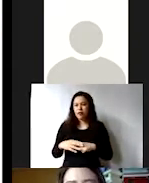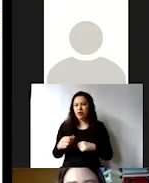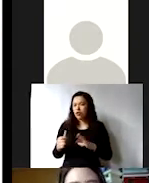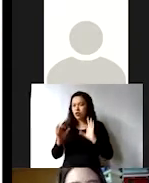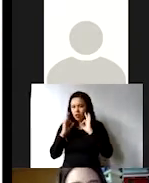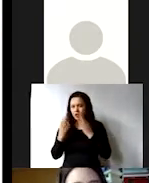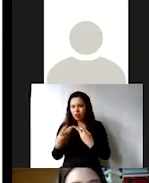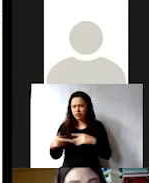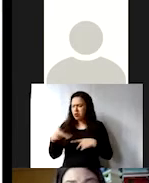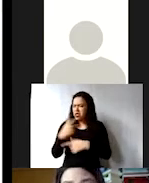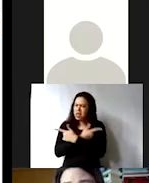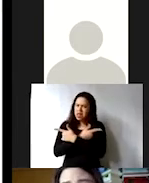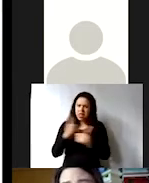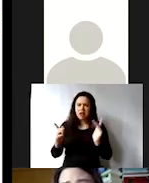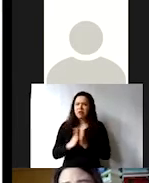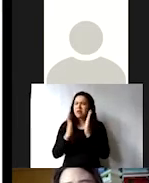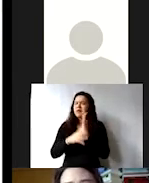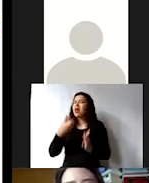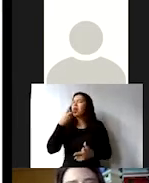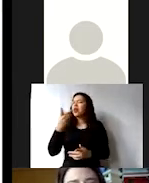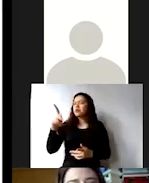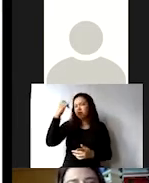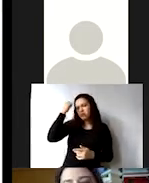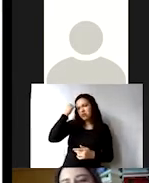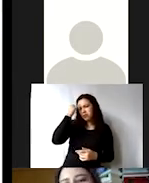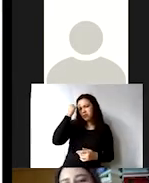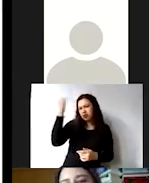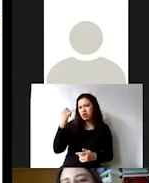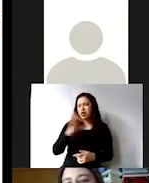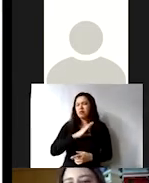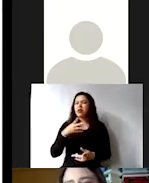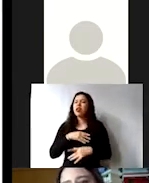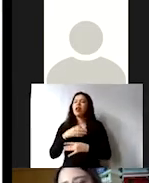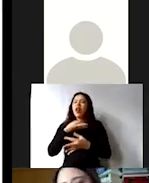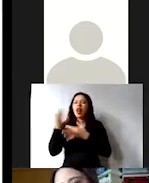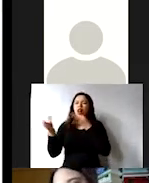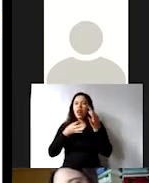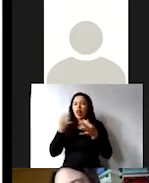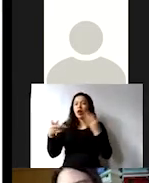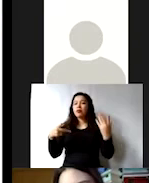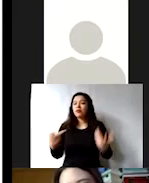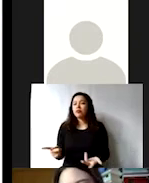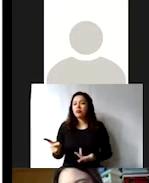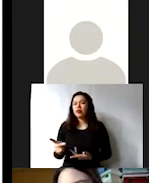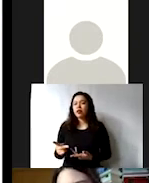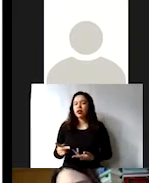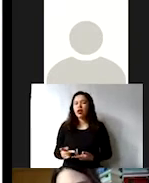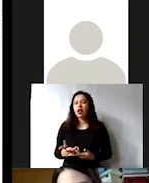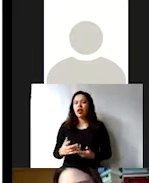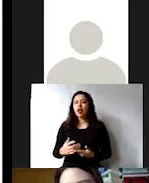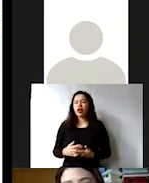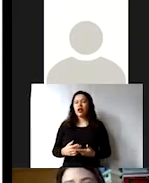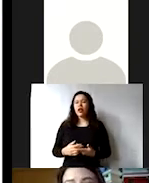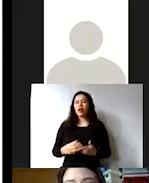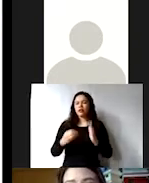de participar y decir lo que piensan en la vida pública, pero que han hecho una mala interpretación de lo que es la Agenda 2030.